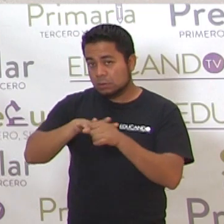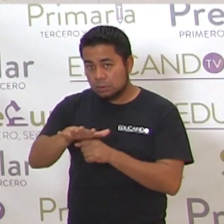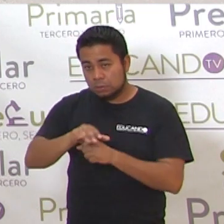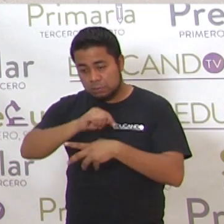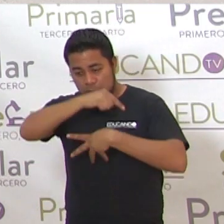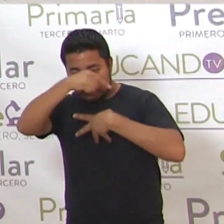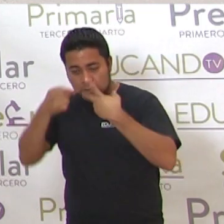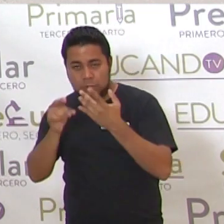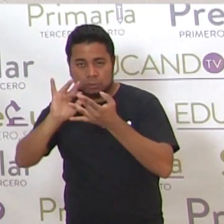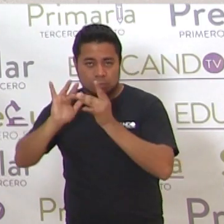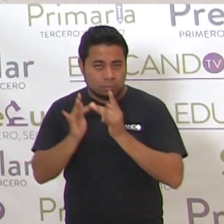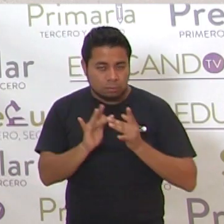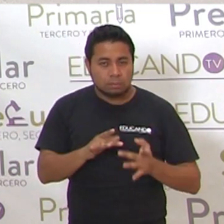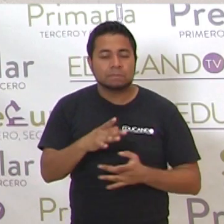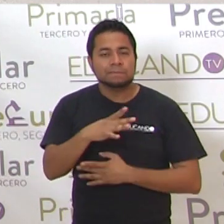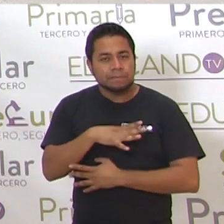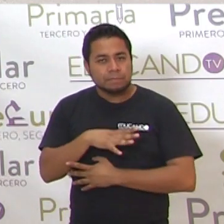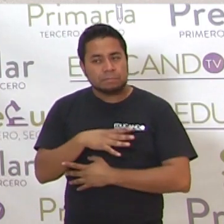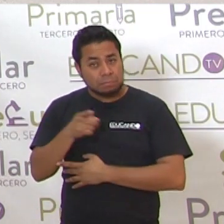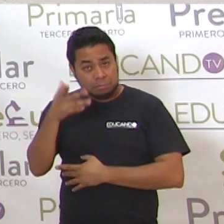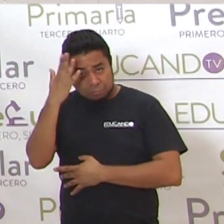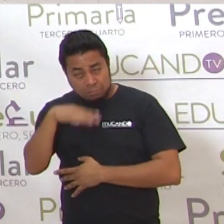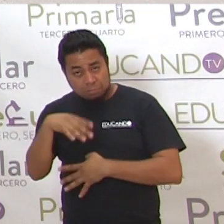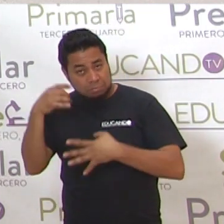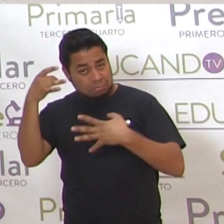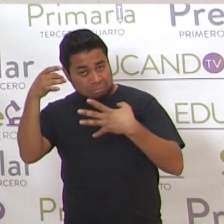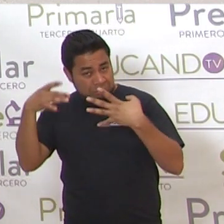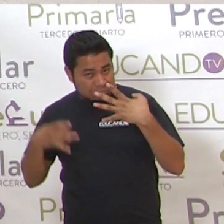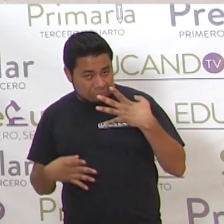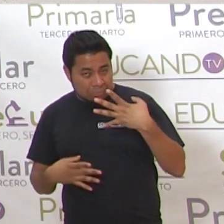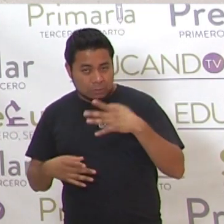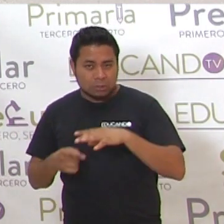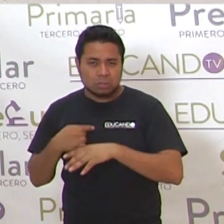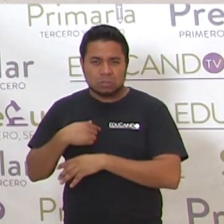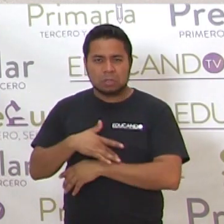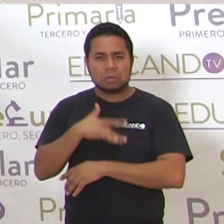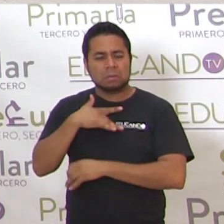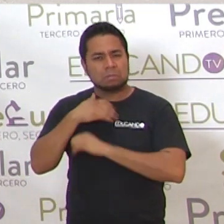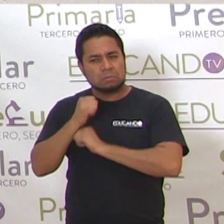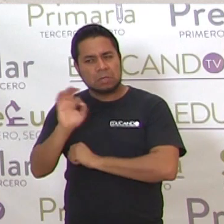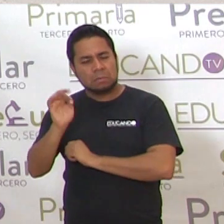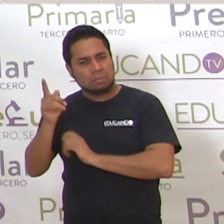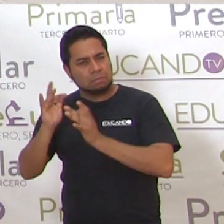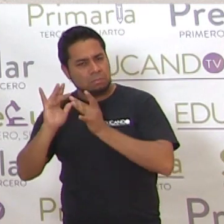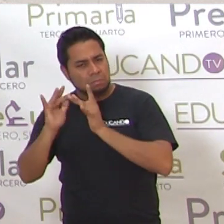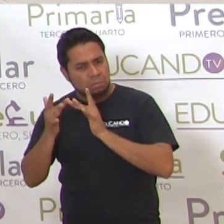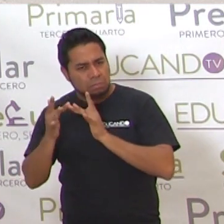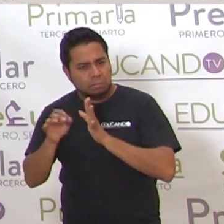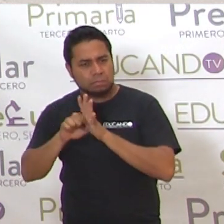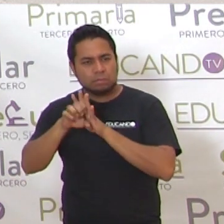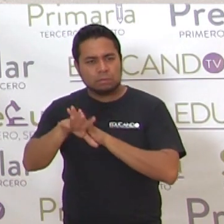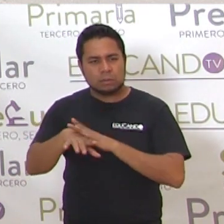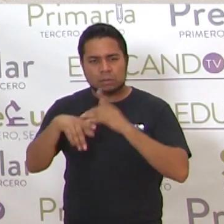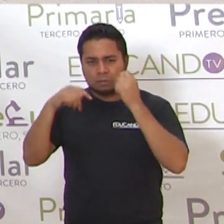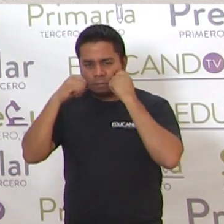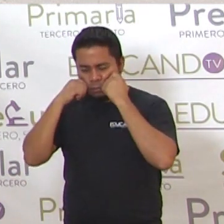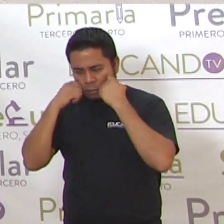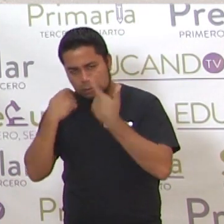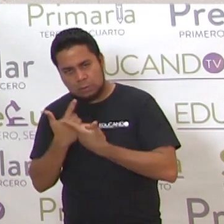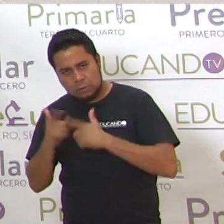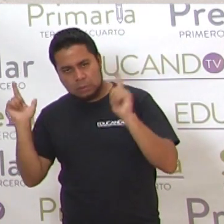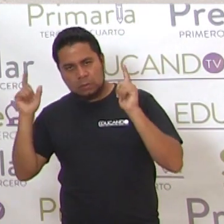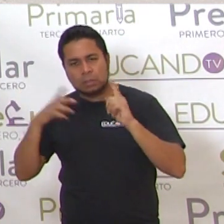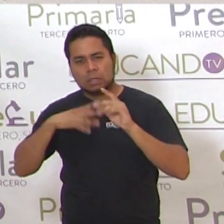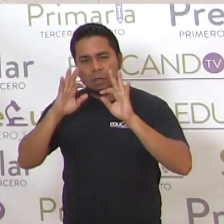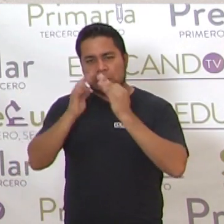cuentas de redes sociales y estoy seguro que también tiene redes sociales hables de cualquier tipo son